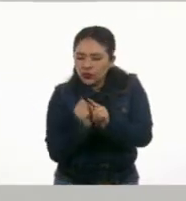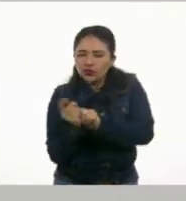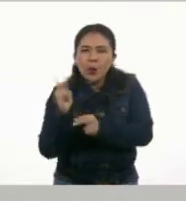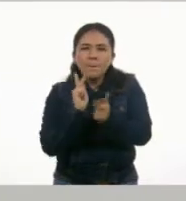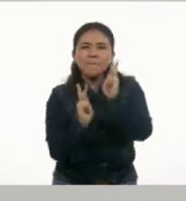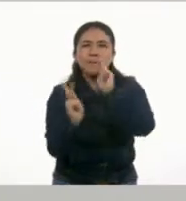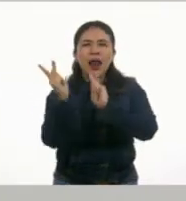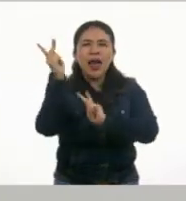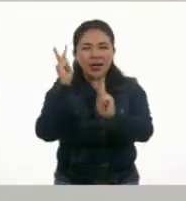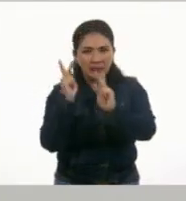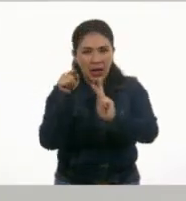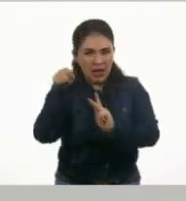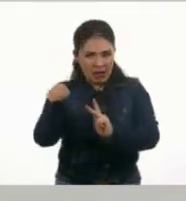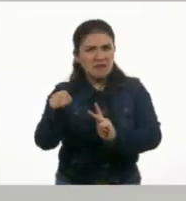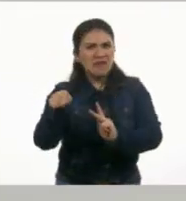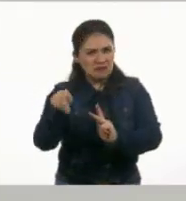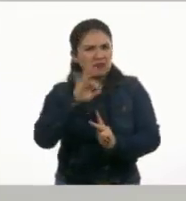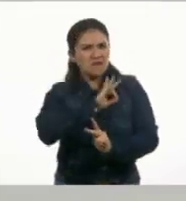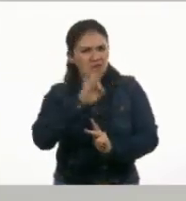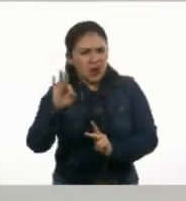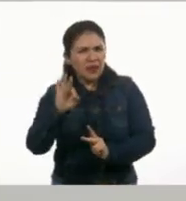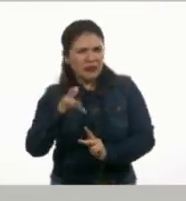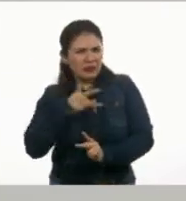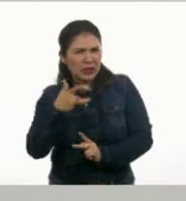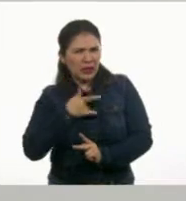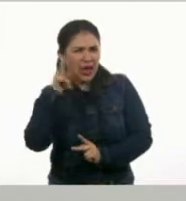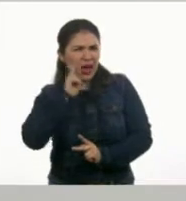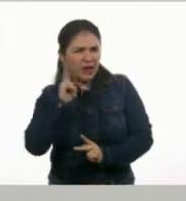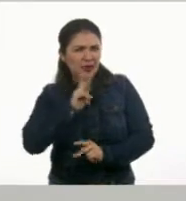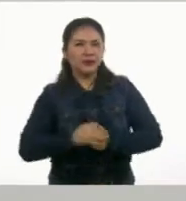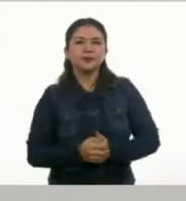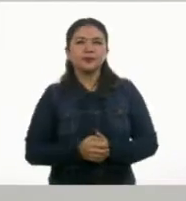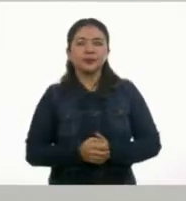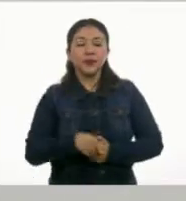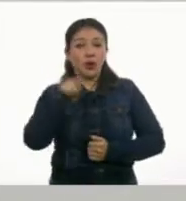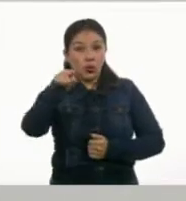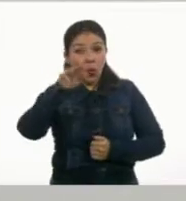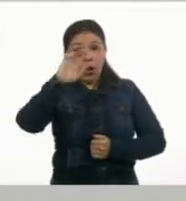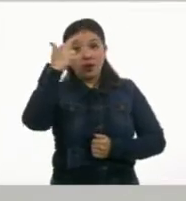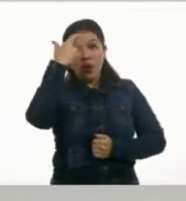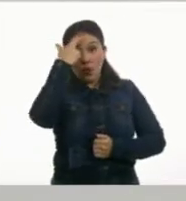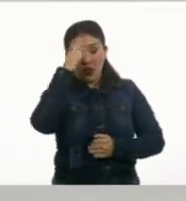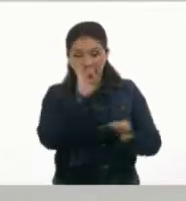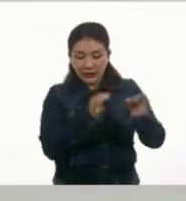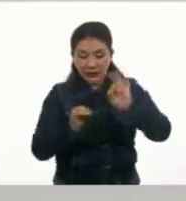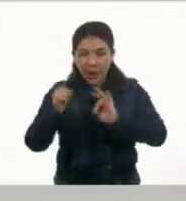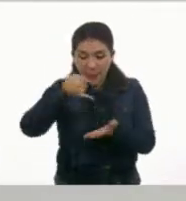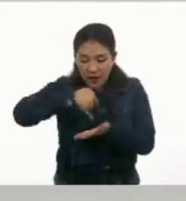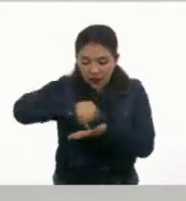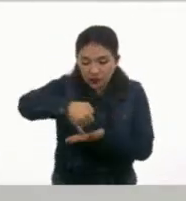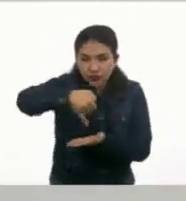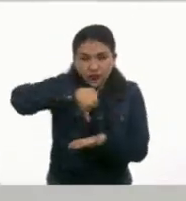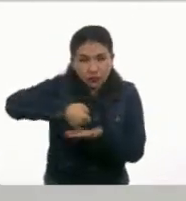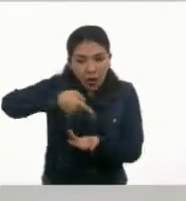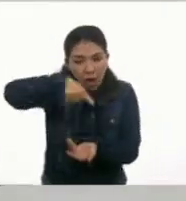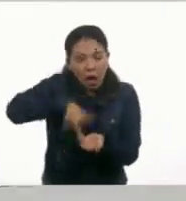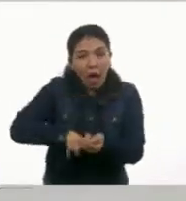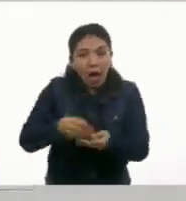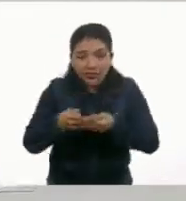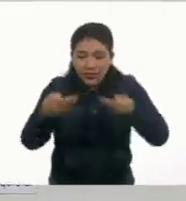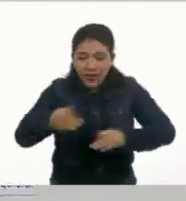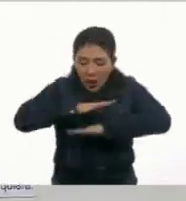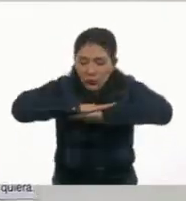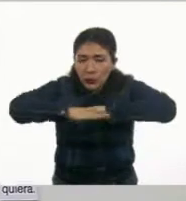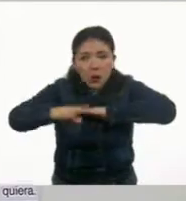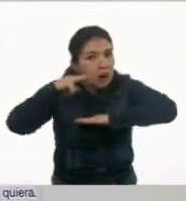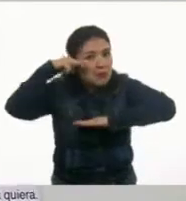ocurre que la analogía pueda comenzar así. Recuerde que las semillas cuando las sembramos... Son invisibles. Y cuando